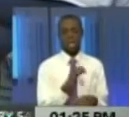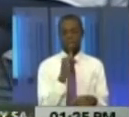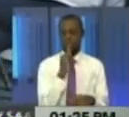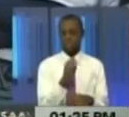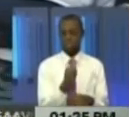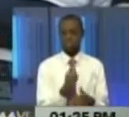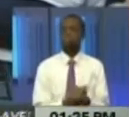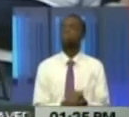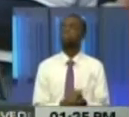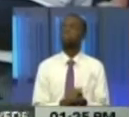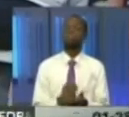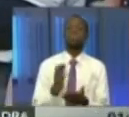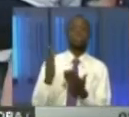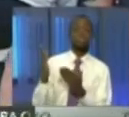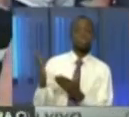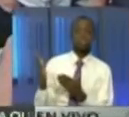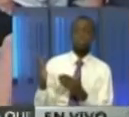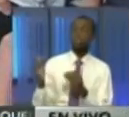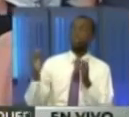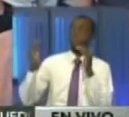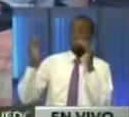Ahí tenemos la descripción,